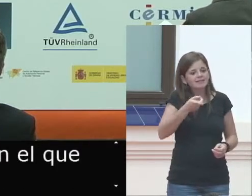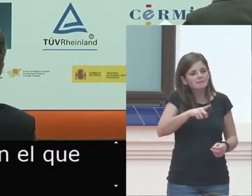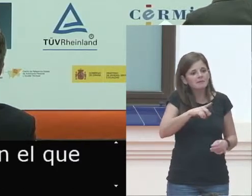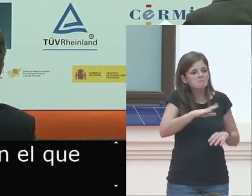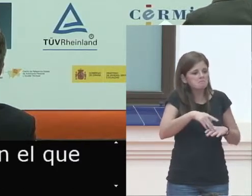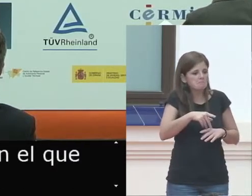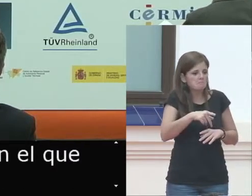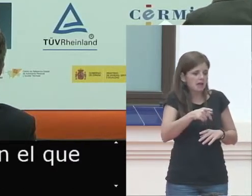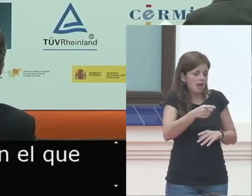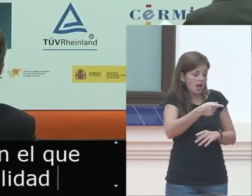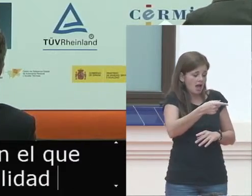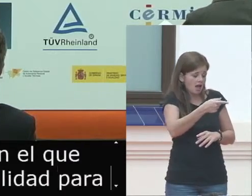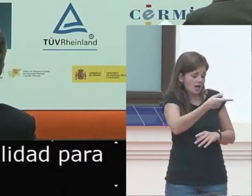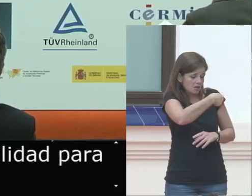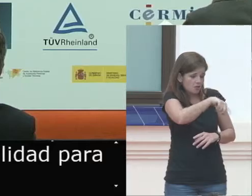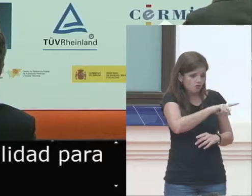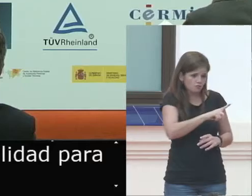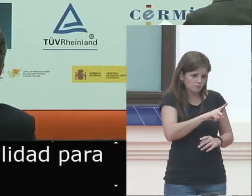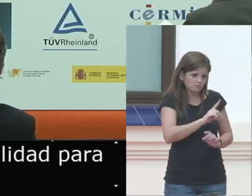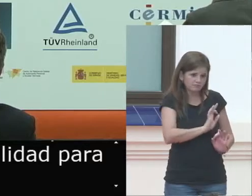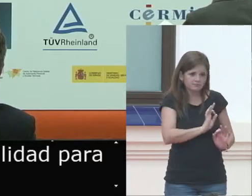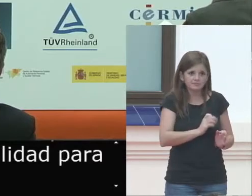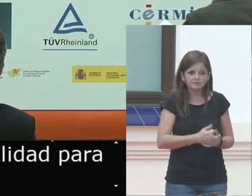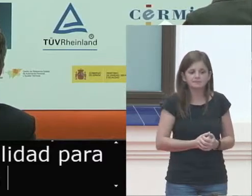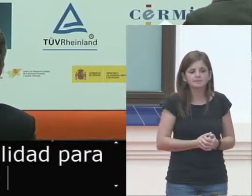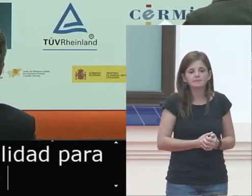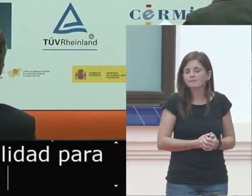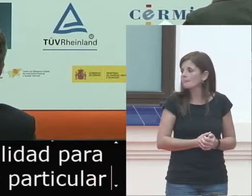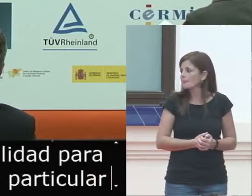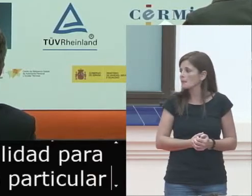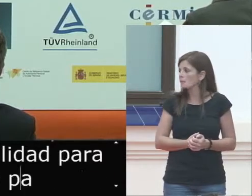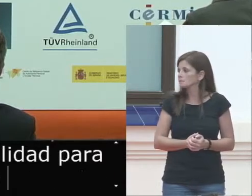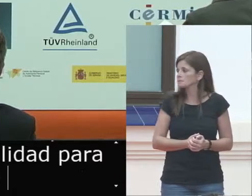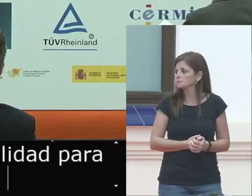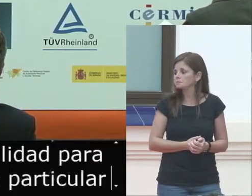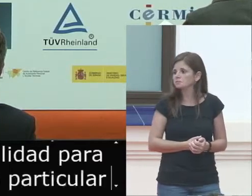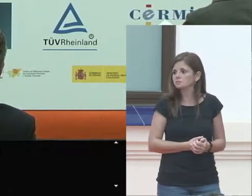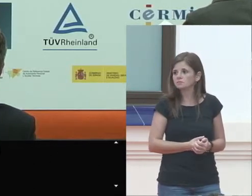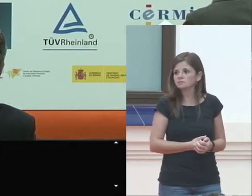en particular. Fernando.